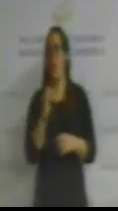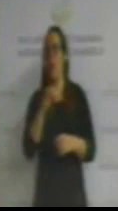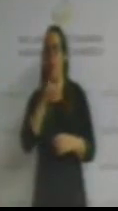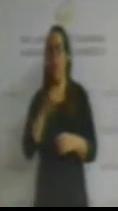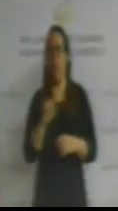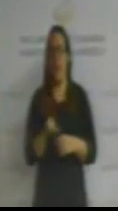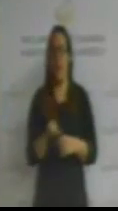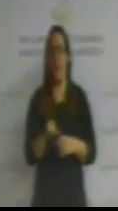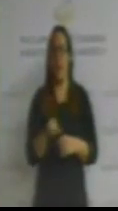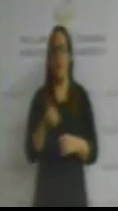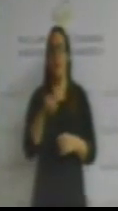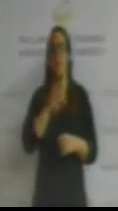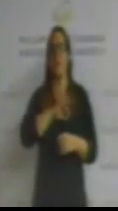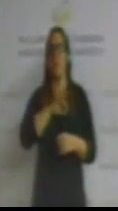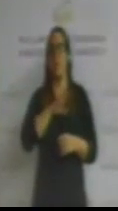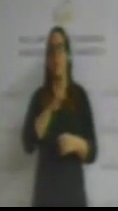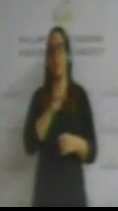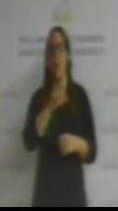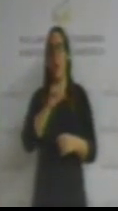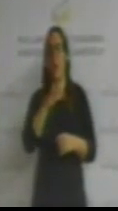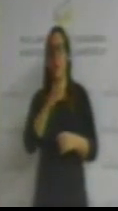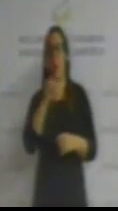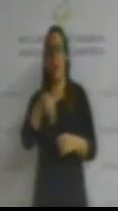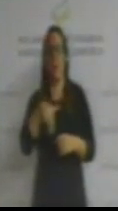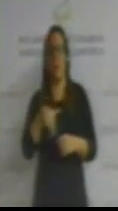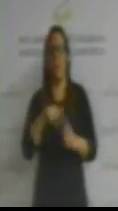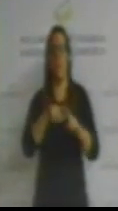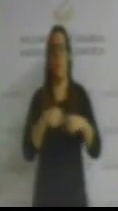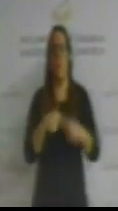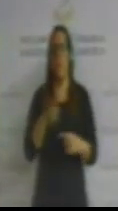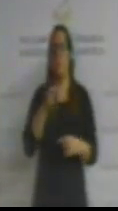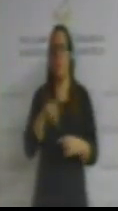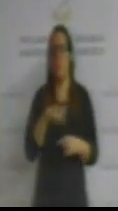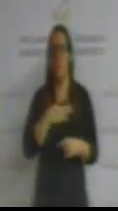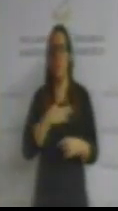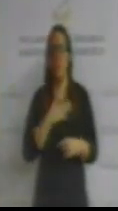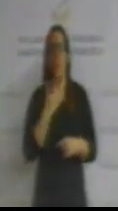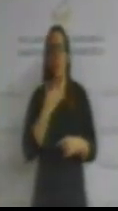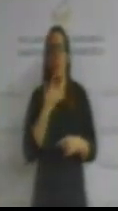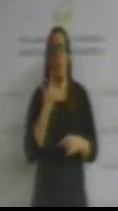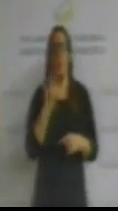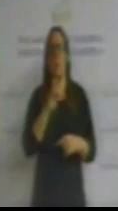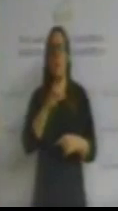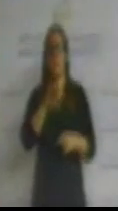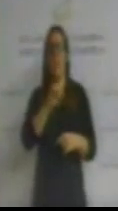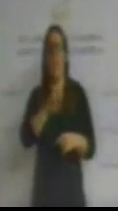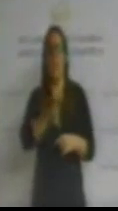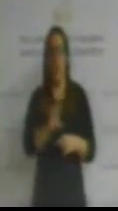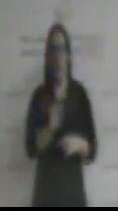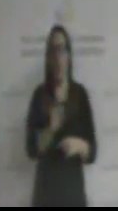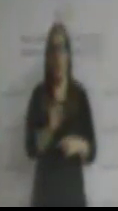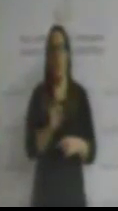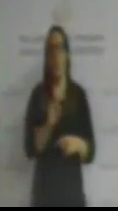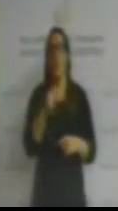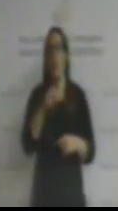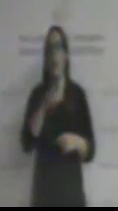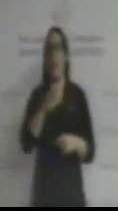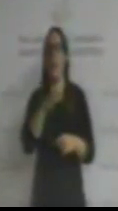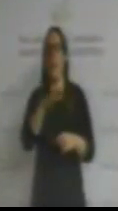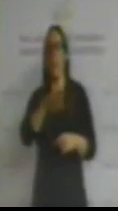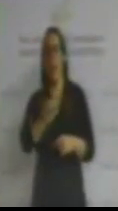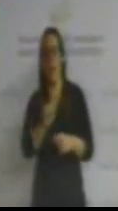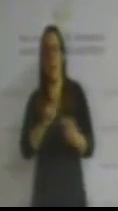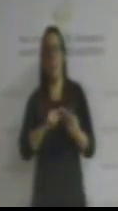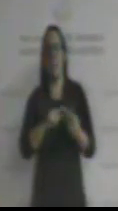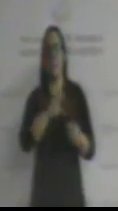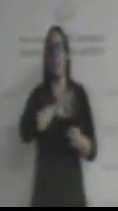de Tomás Palacín Pellejero, las familias de Juan José Visedo Calero, de Vicente Luis Garcera López, de